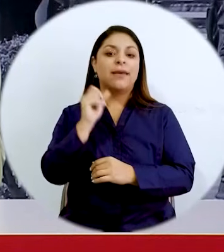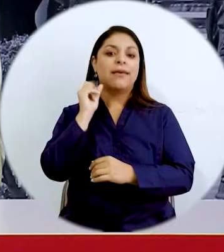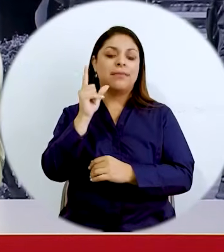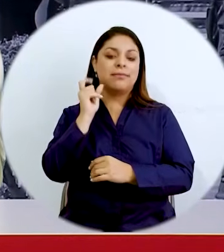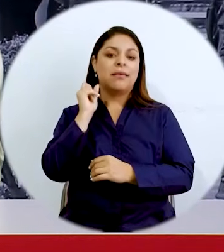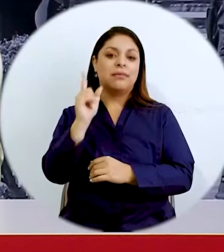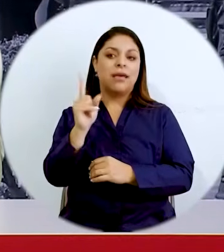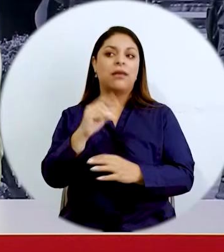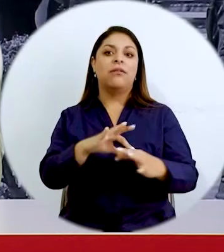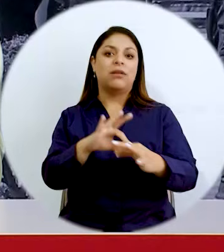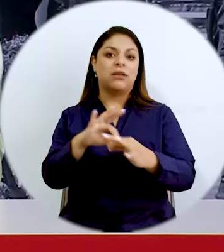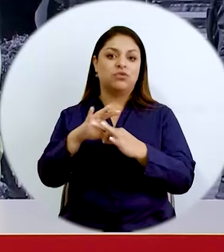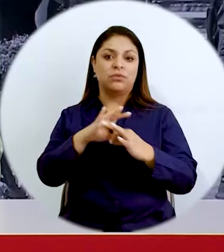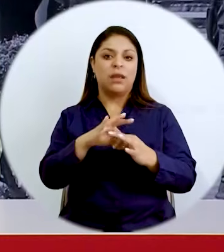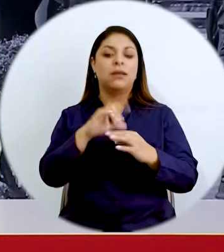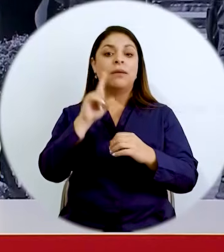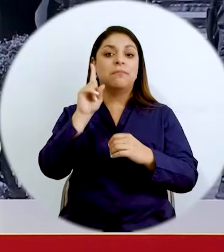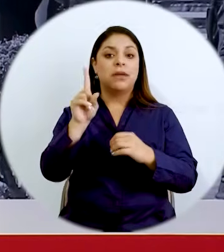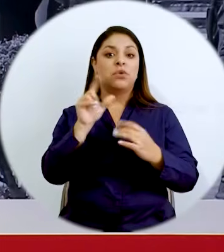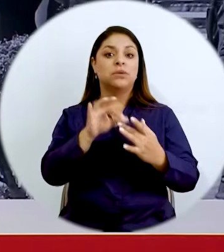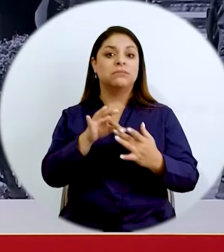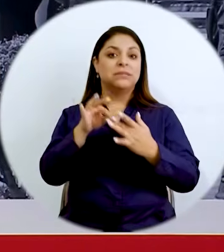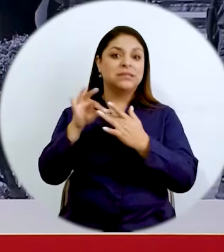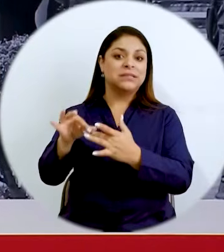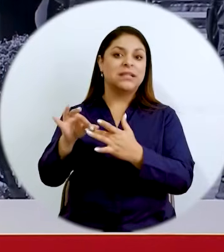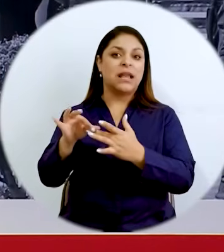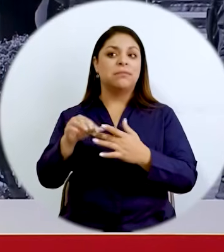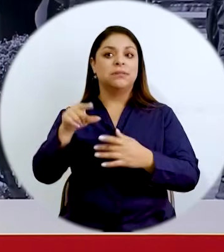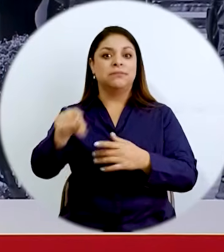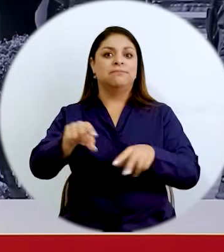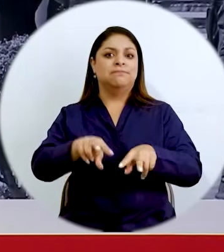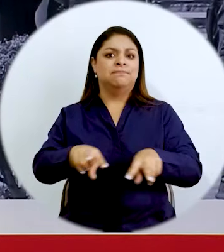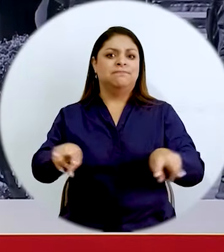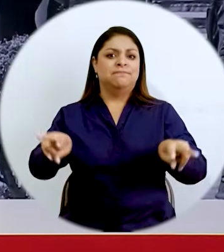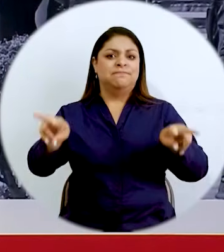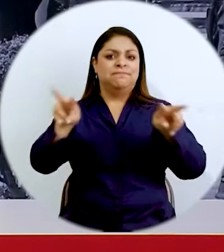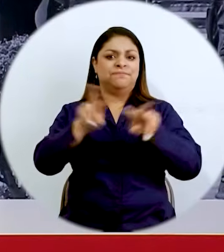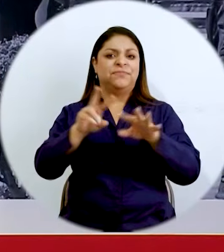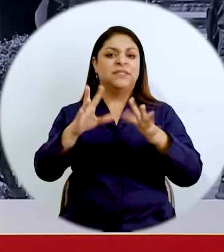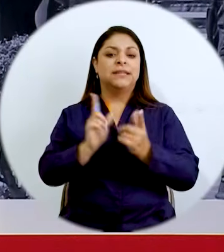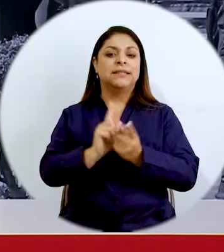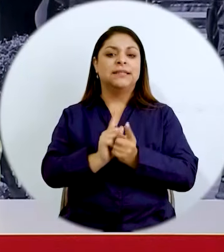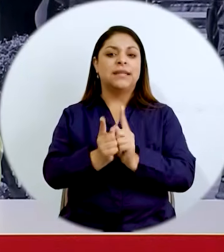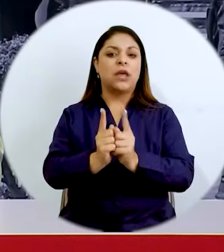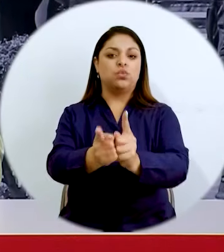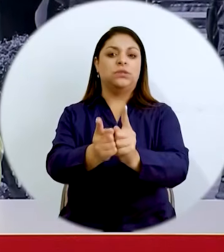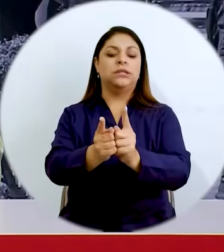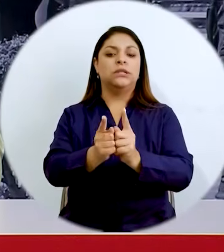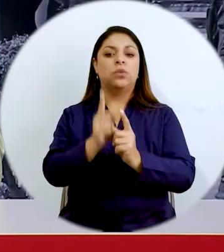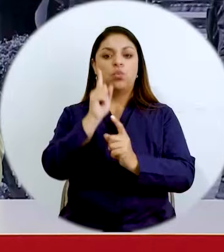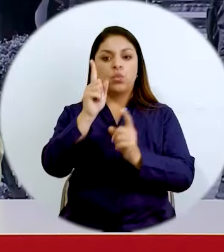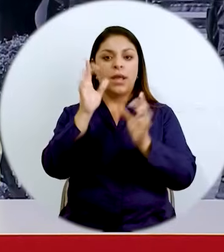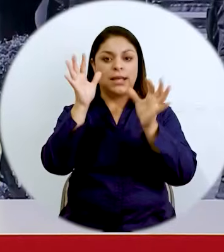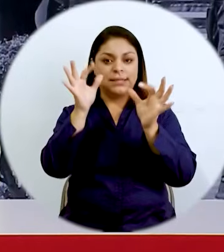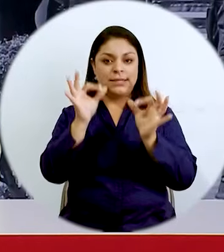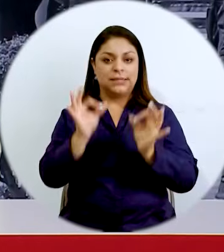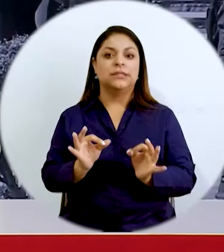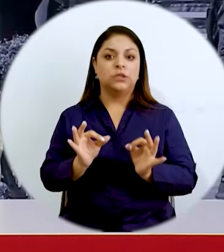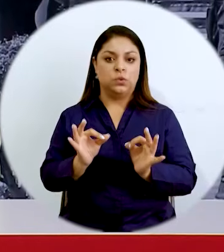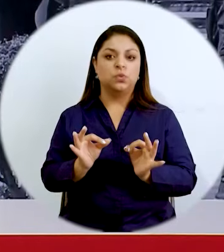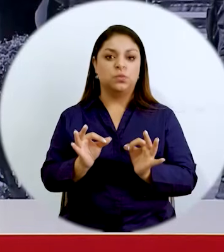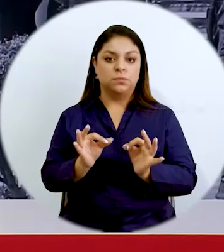entenderlos, relacionarlos, pero especialmente, y creo que es lo más valioso de esta evolución, traducirlos en una decisión,